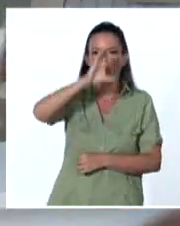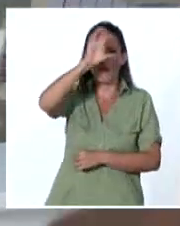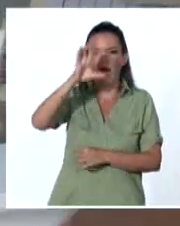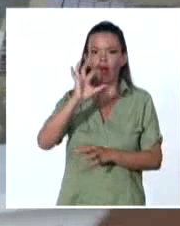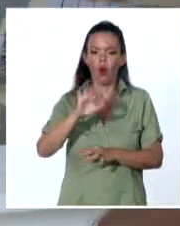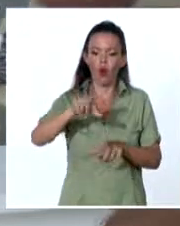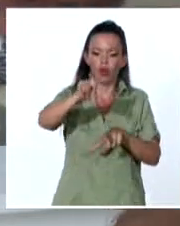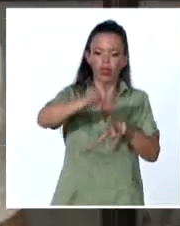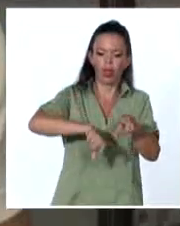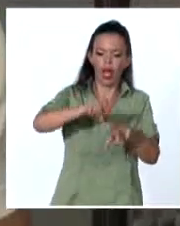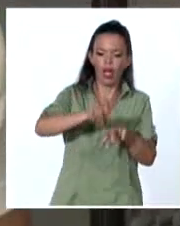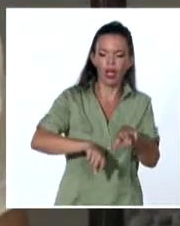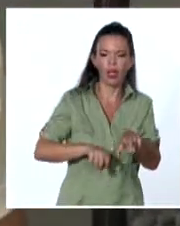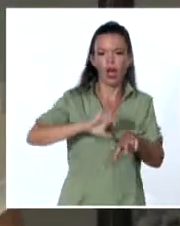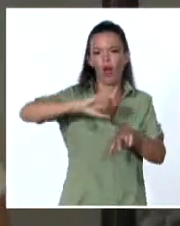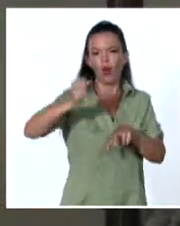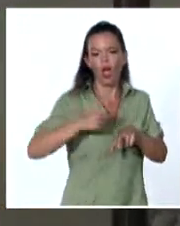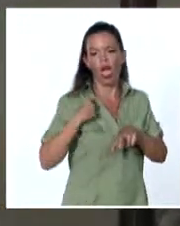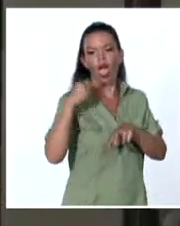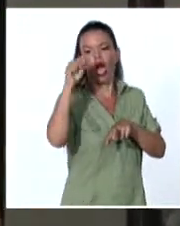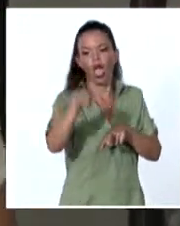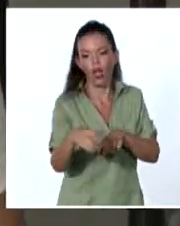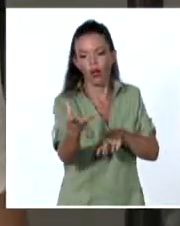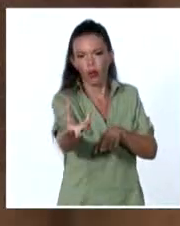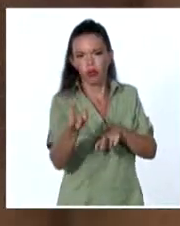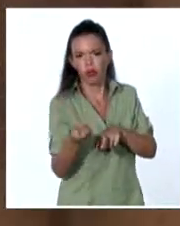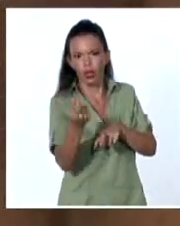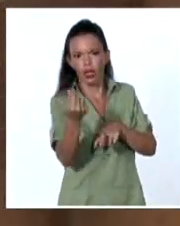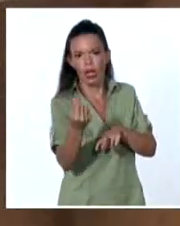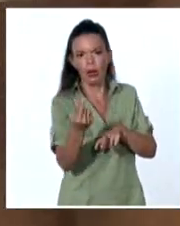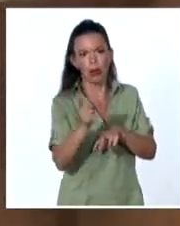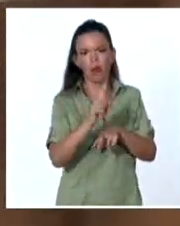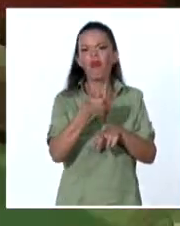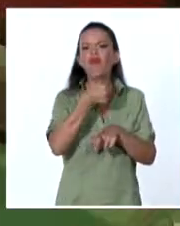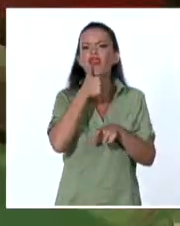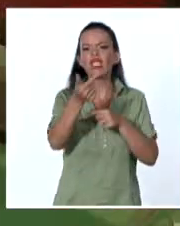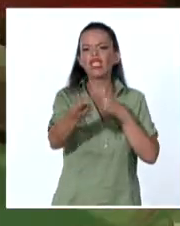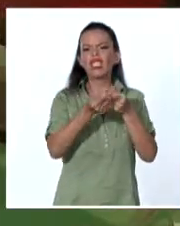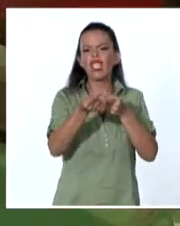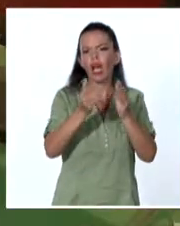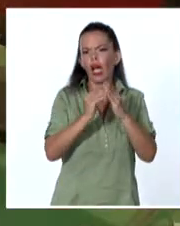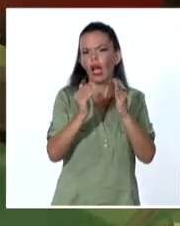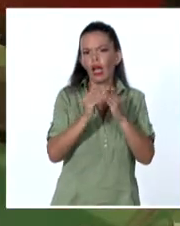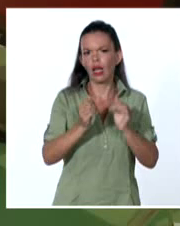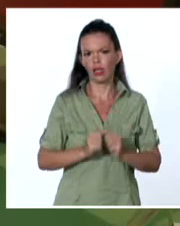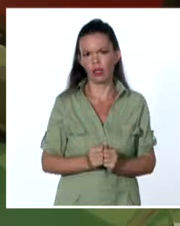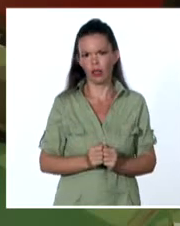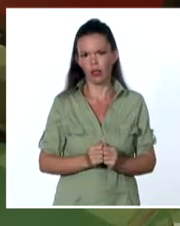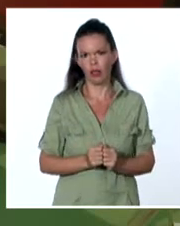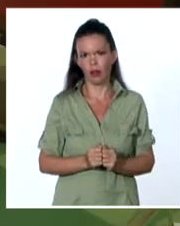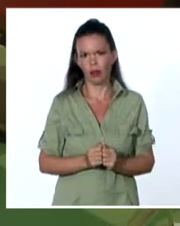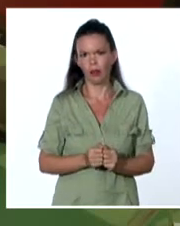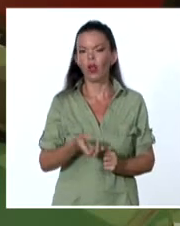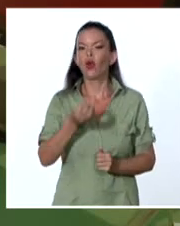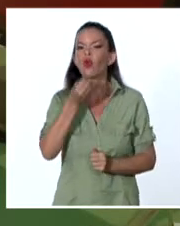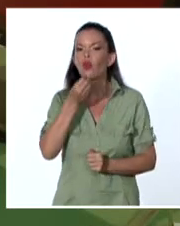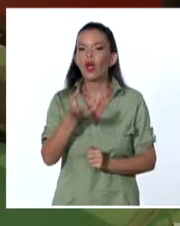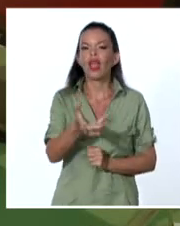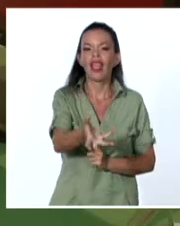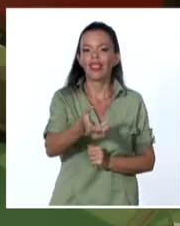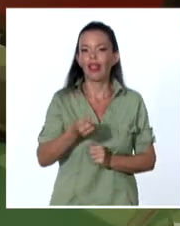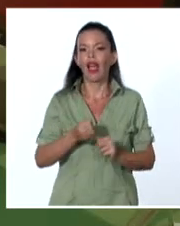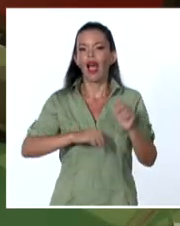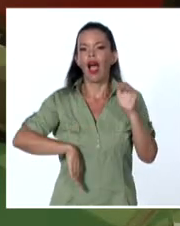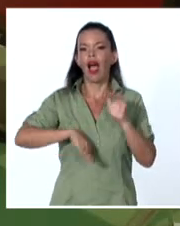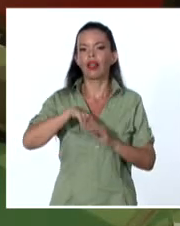medio. Se puede extraer en un comercio de caja extra hasta 5,000 pesos en moneda nacional. Para